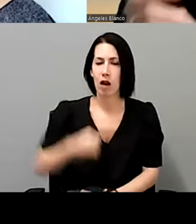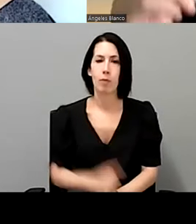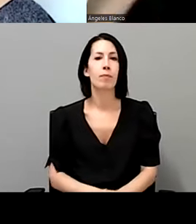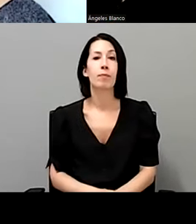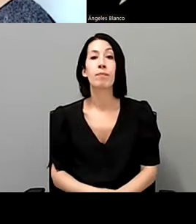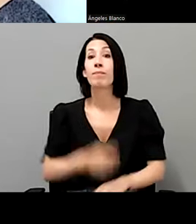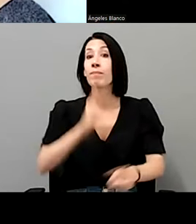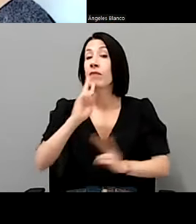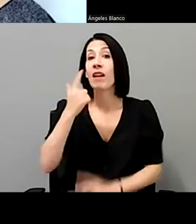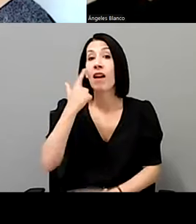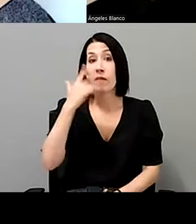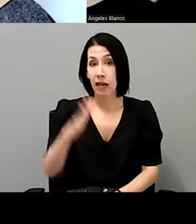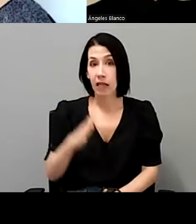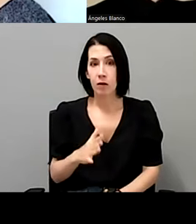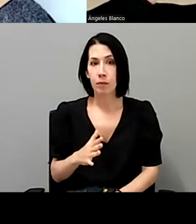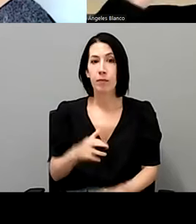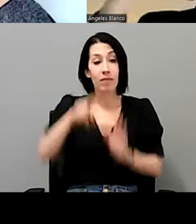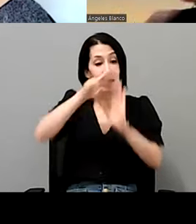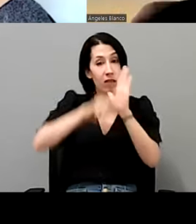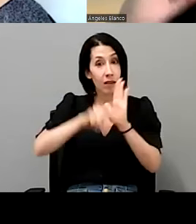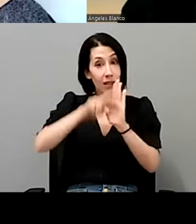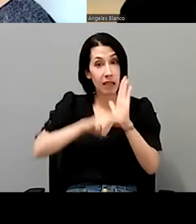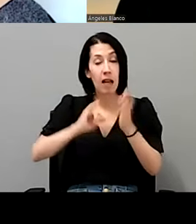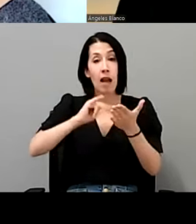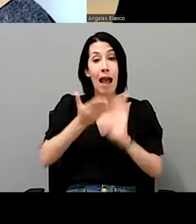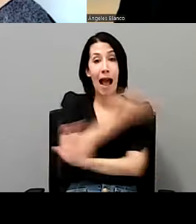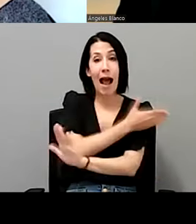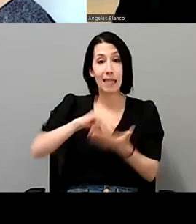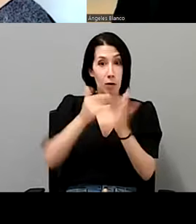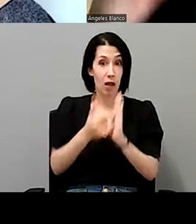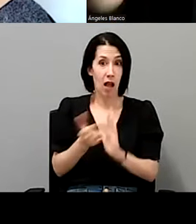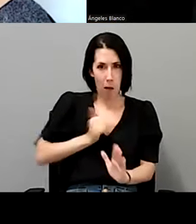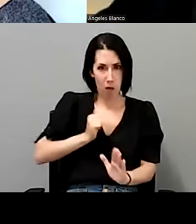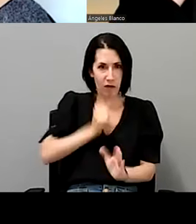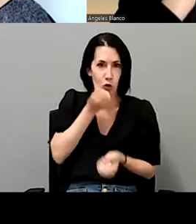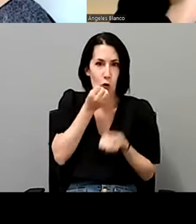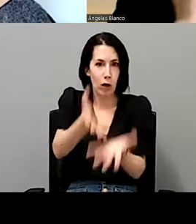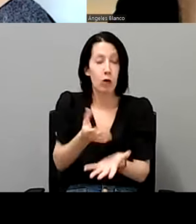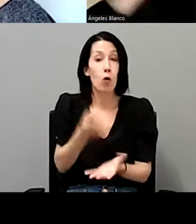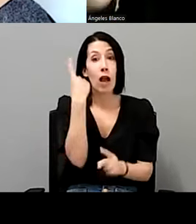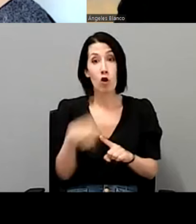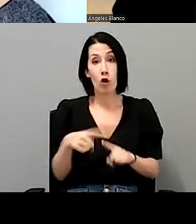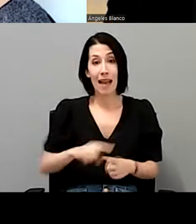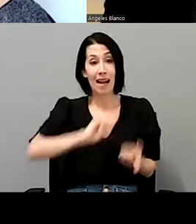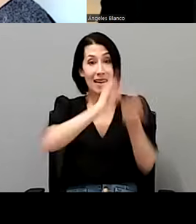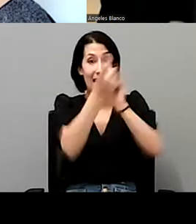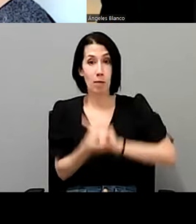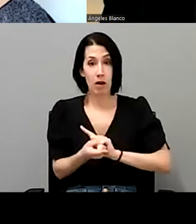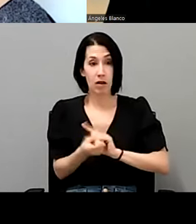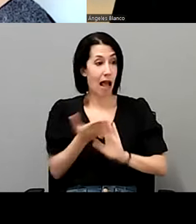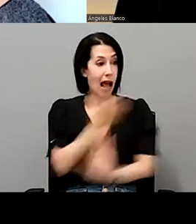Fijaros. Con la regulación del anteproyecto, lo recojo, uno de los cambios que hay, que no he entrado en él